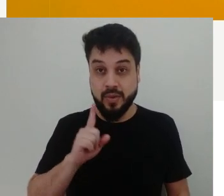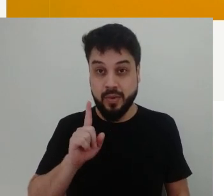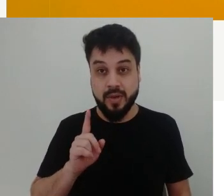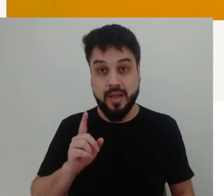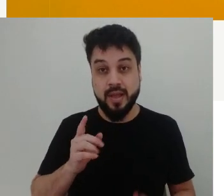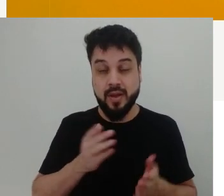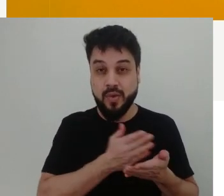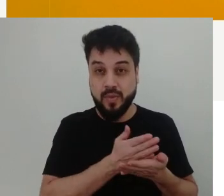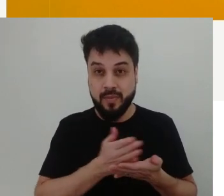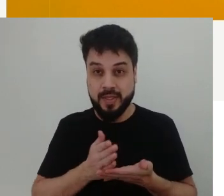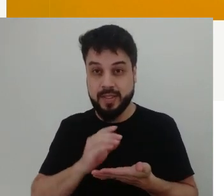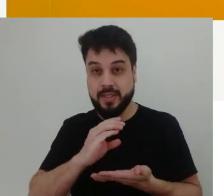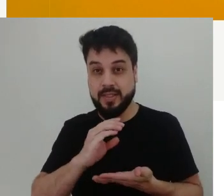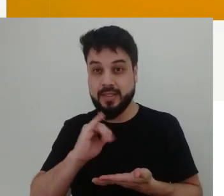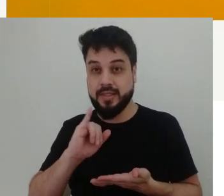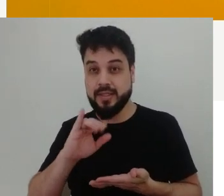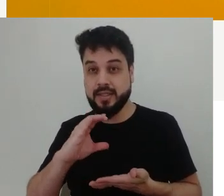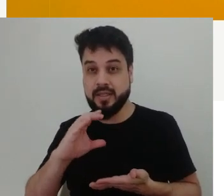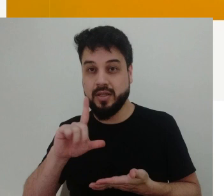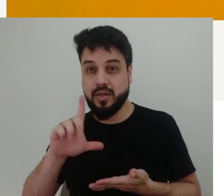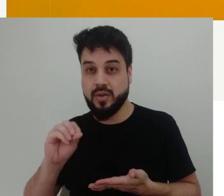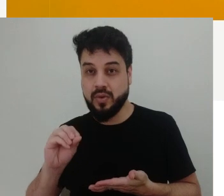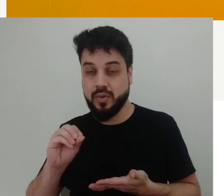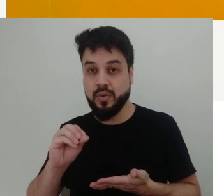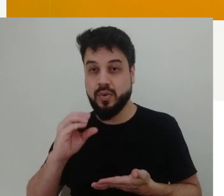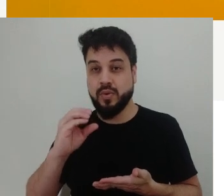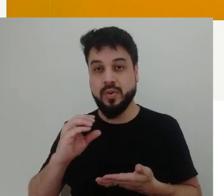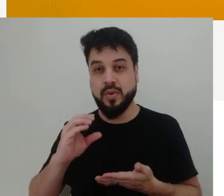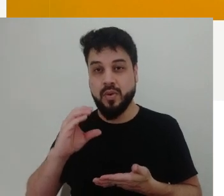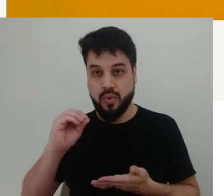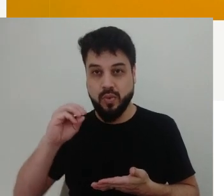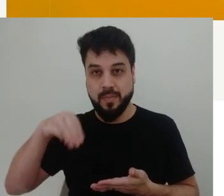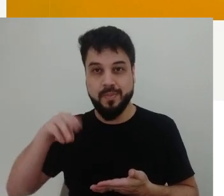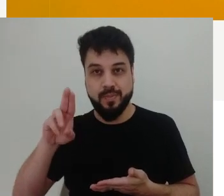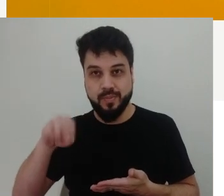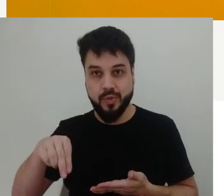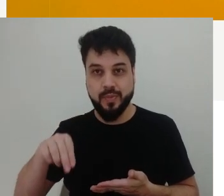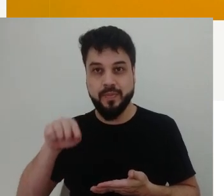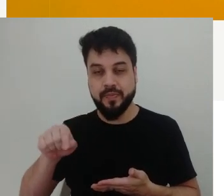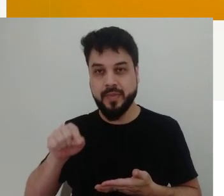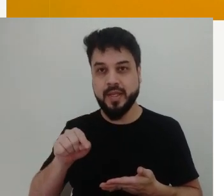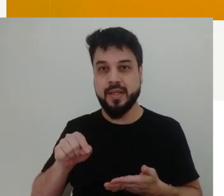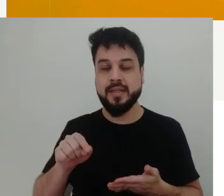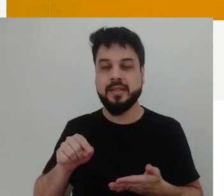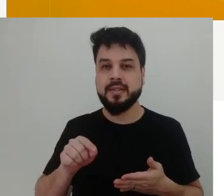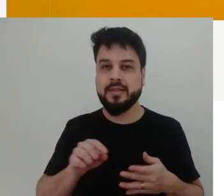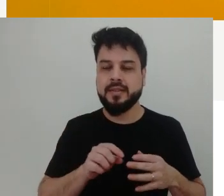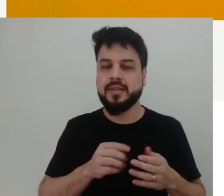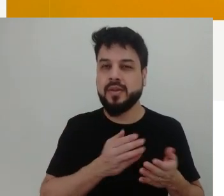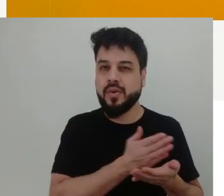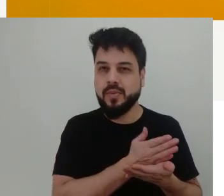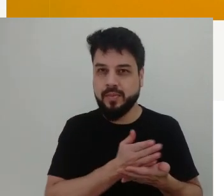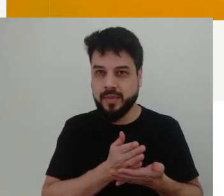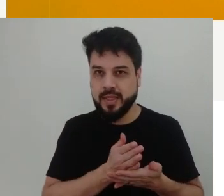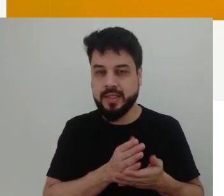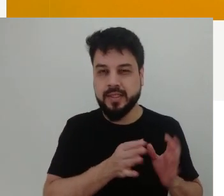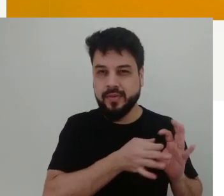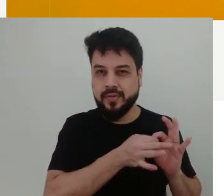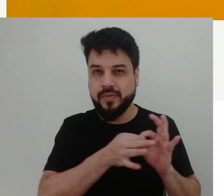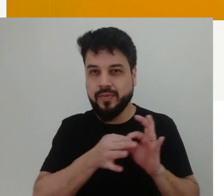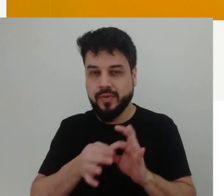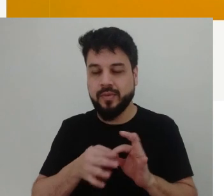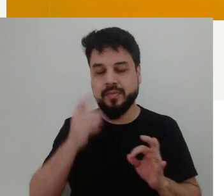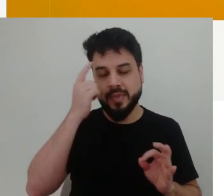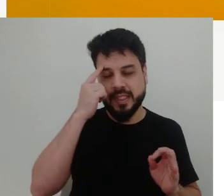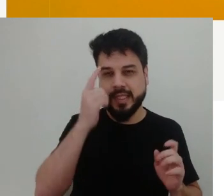las personas que entran a la universidad. Y en ese sentido, si de la educación media o secundaria